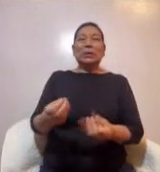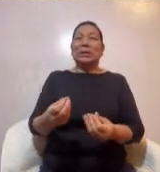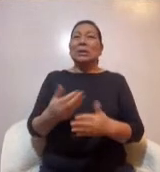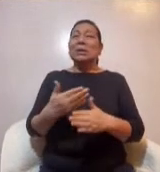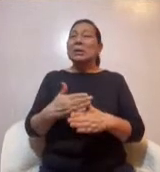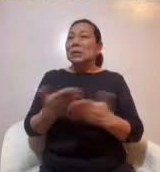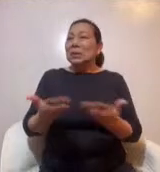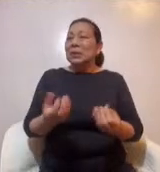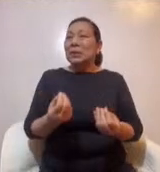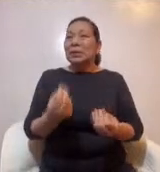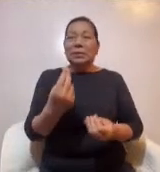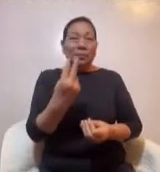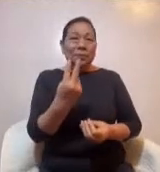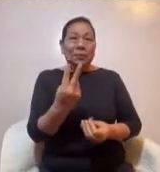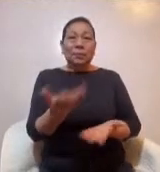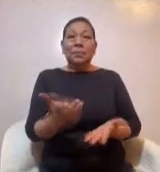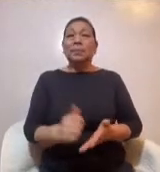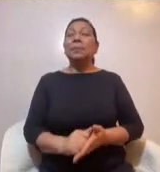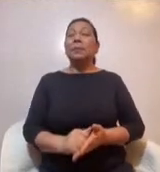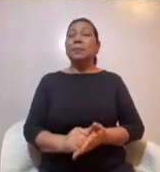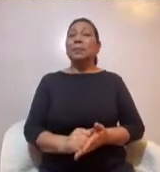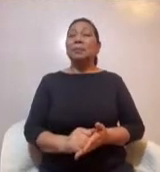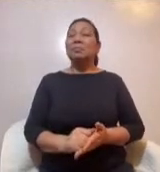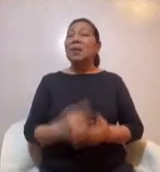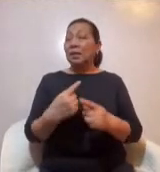¿no? Y que incluso hablan como de